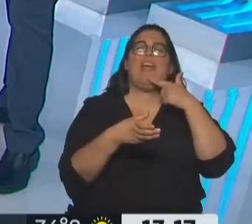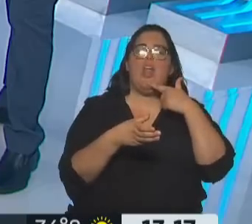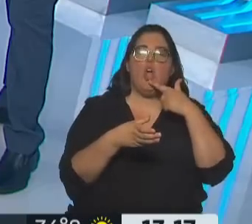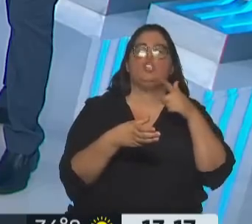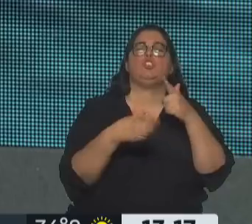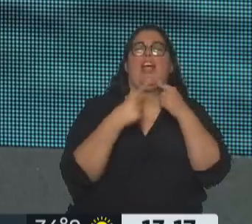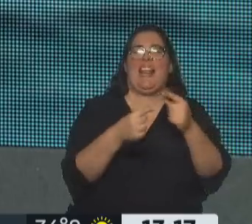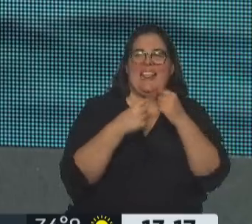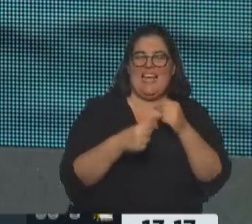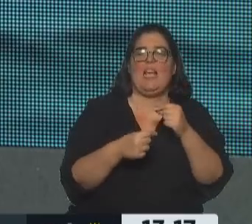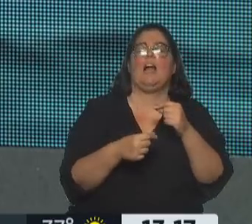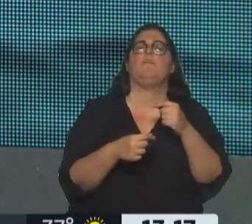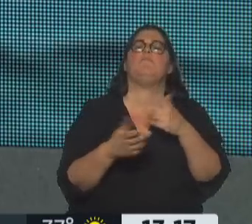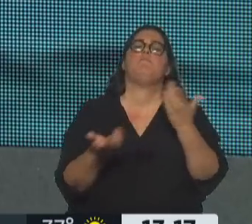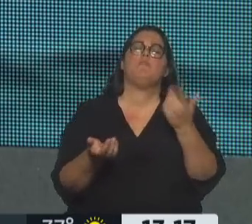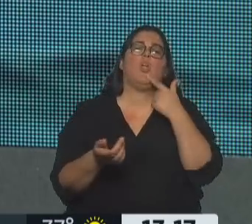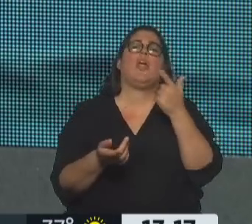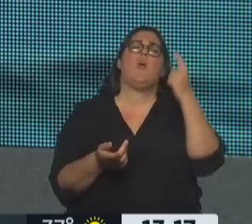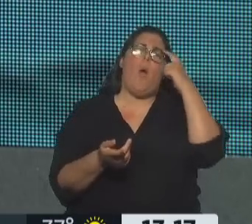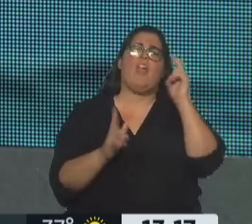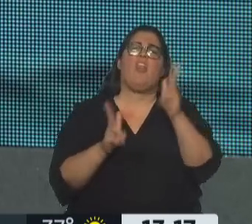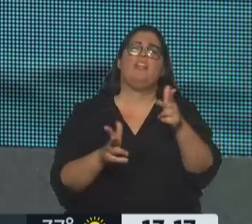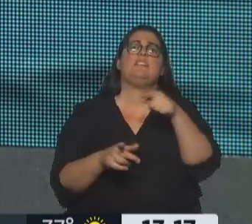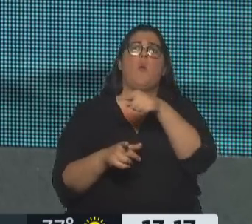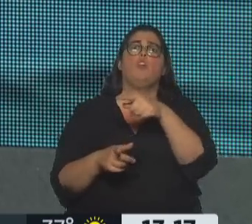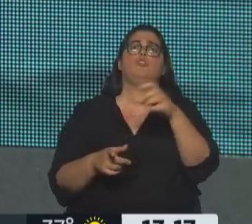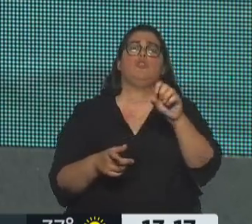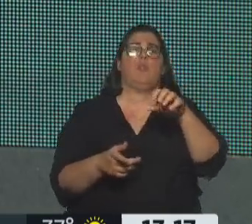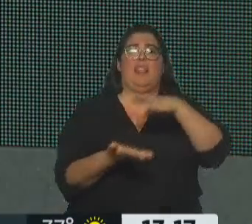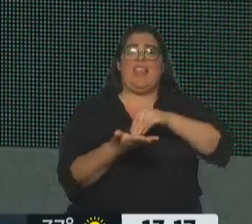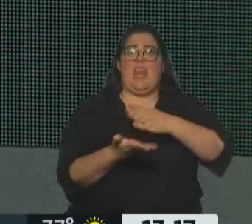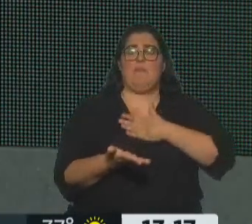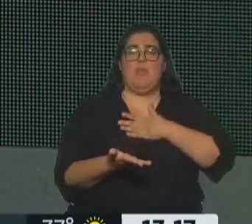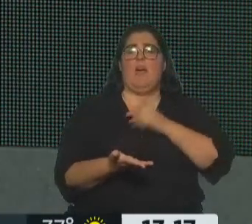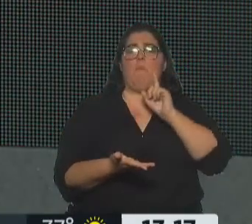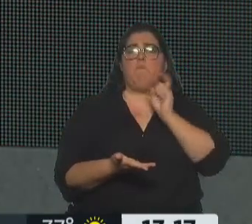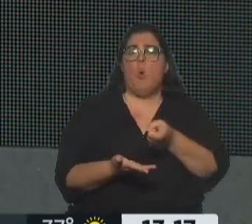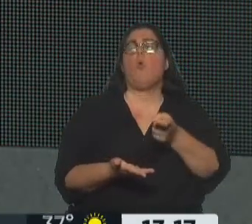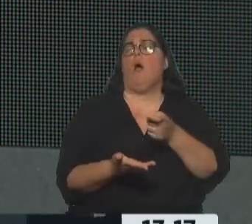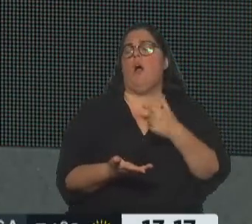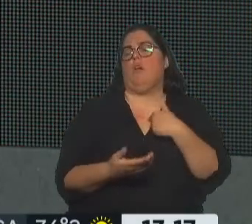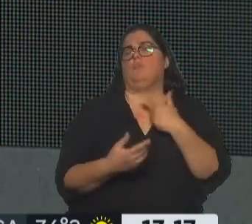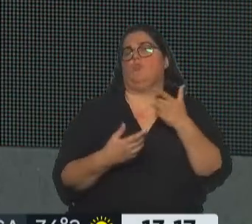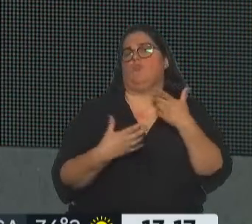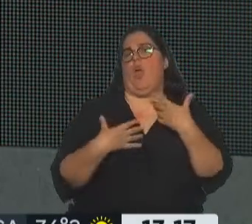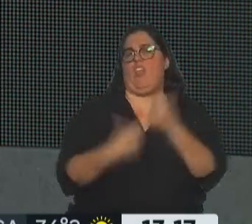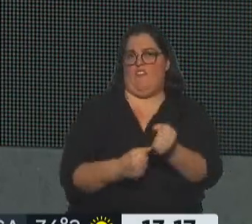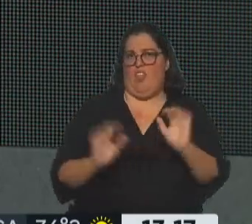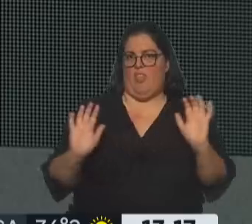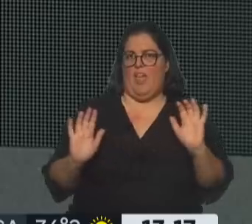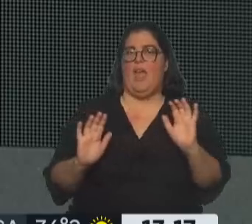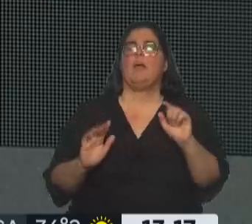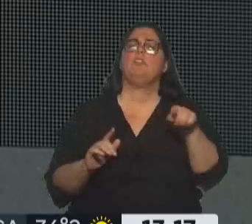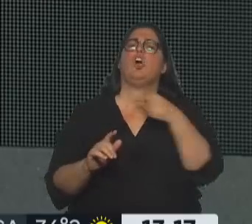de Biden es la que dice, bueno, si violan nuestra soberanía, vamos a responder. Pero me parece que esto que decía Ale, remarcando que no quieren ir al conflicto, que